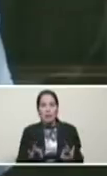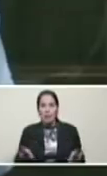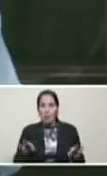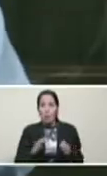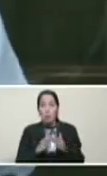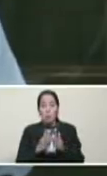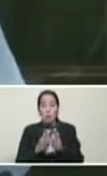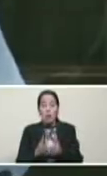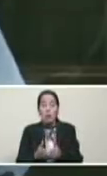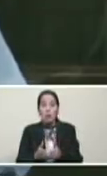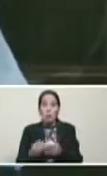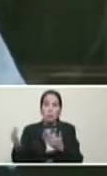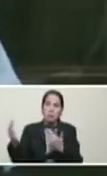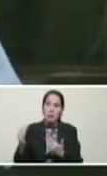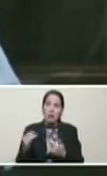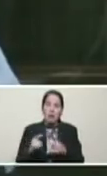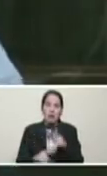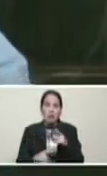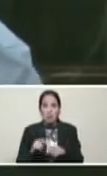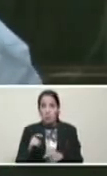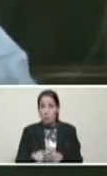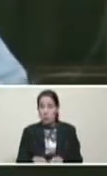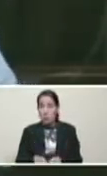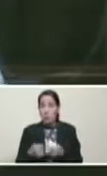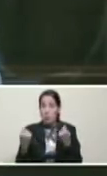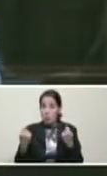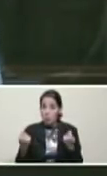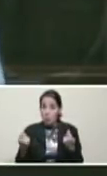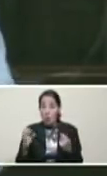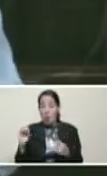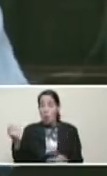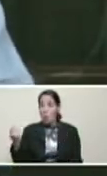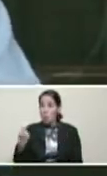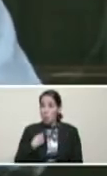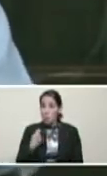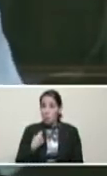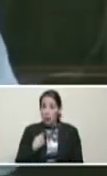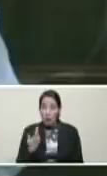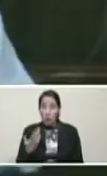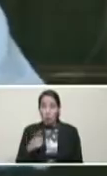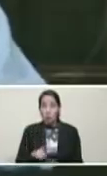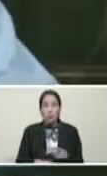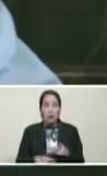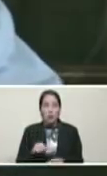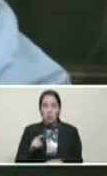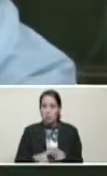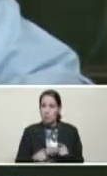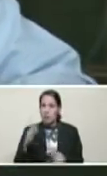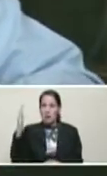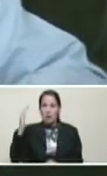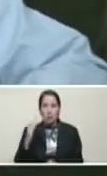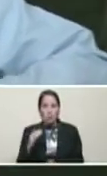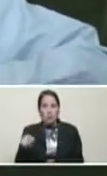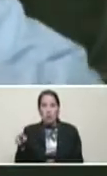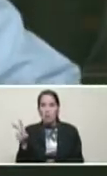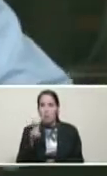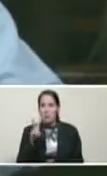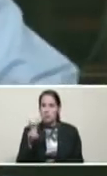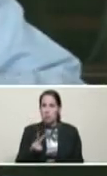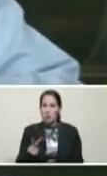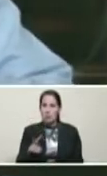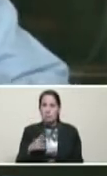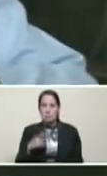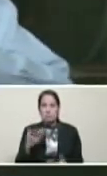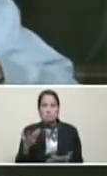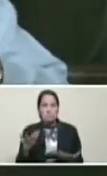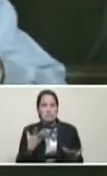barco con unos insumos cada vez que nos sabotear un pago de unos insumos para que no llegue a venezuela eso a nosotros nos indigna